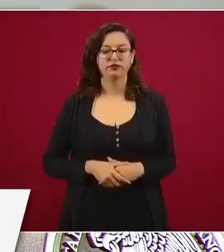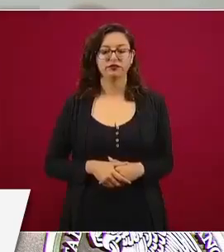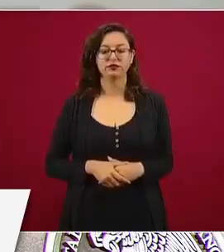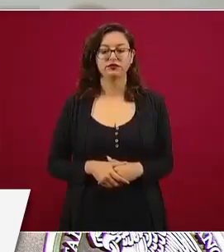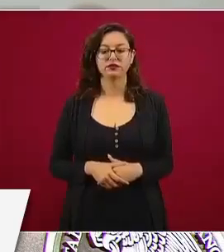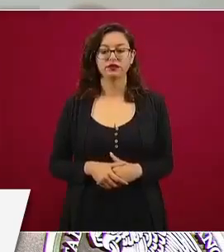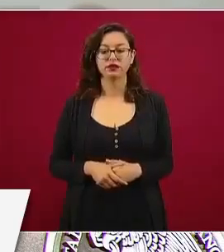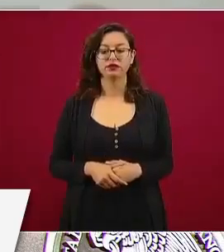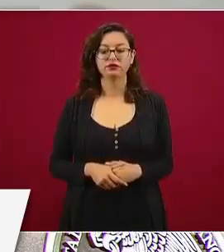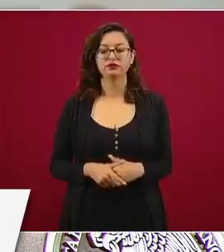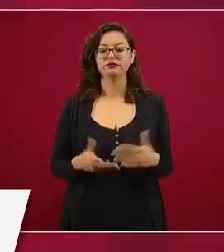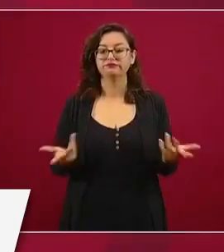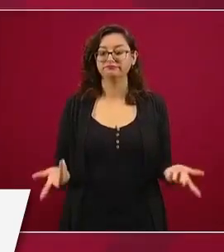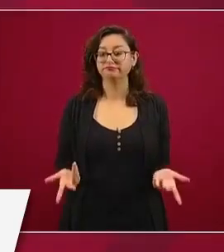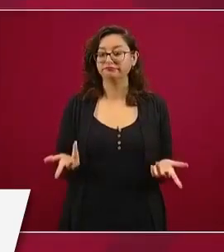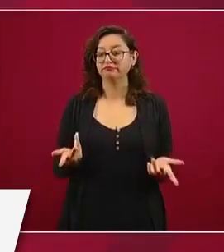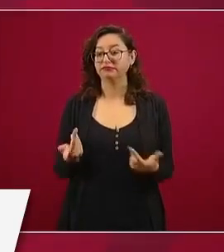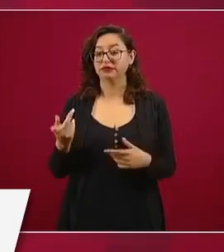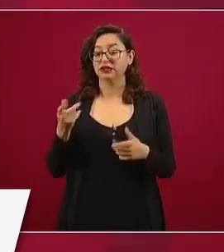las partidas de moches